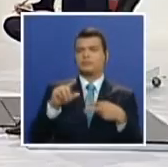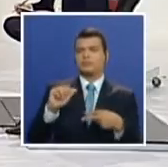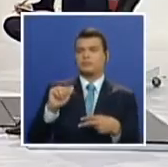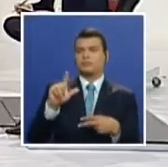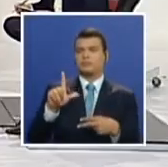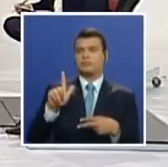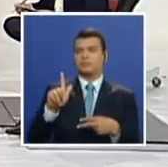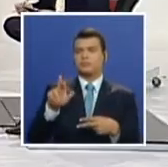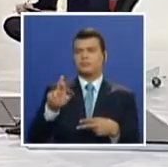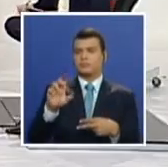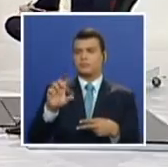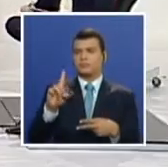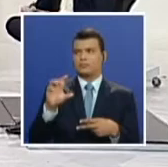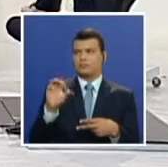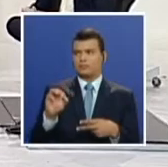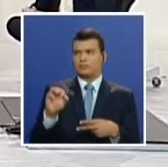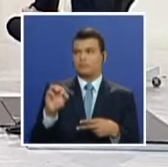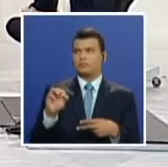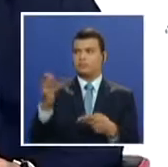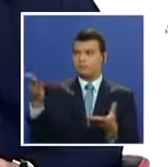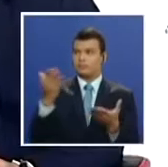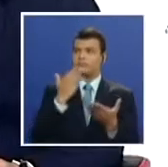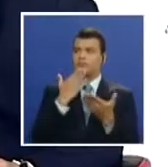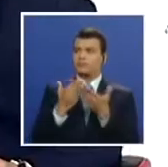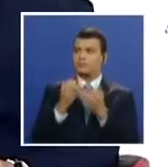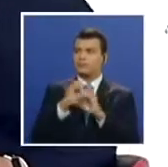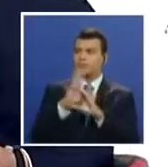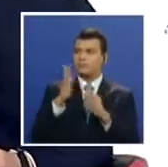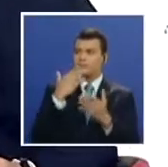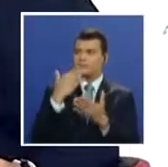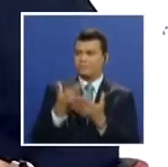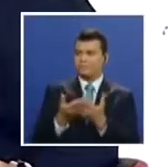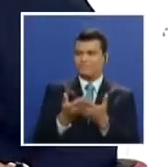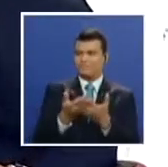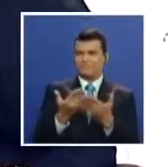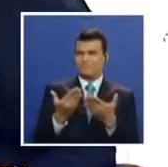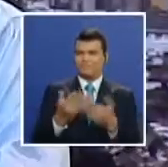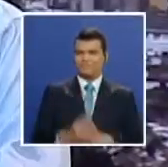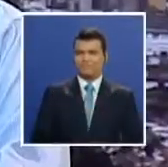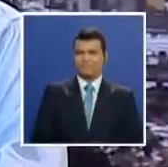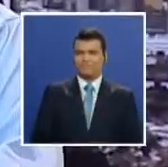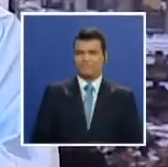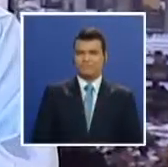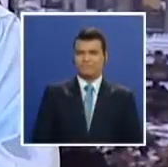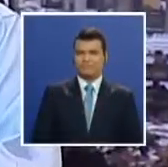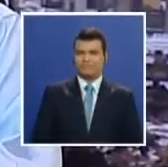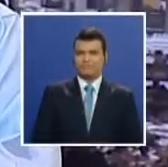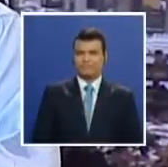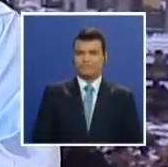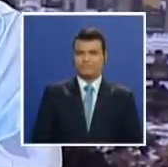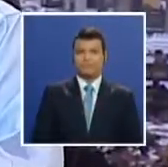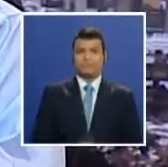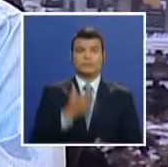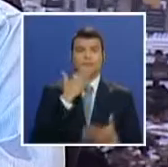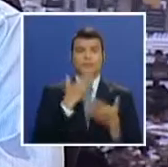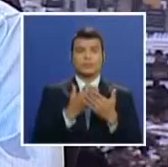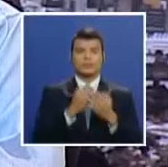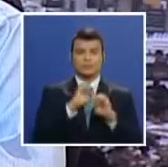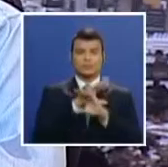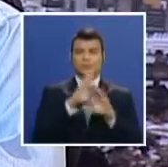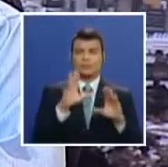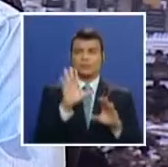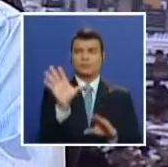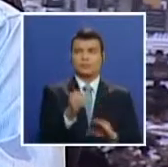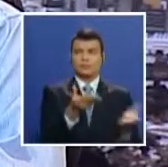y cultor y panelero economista y agrícola a un alfredo buenos días y gracias de nuevo por estar con nosotros muy buenos días para usted es decir su prestigiosa